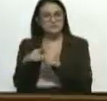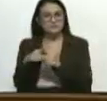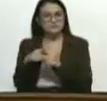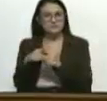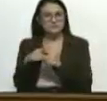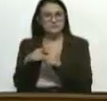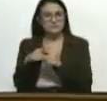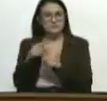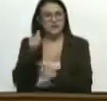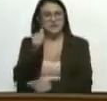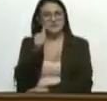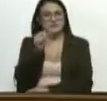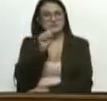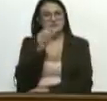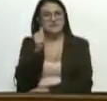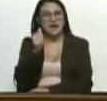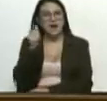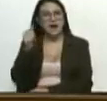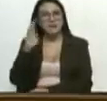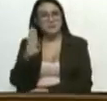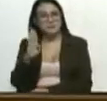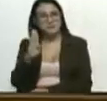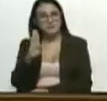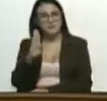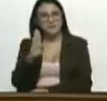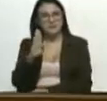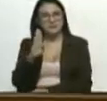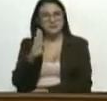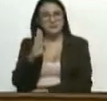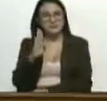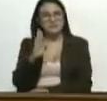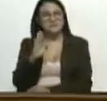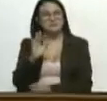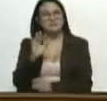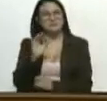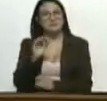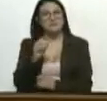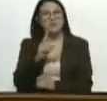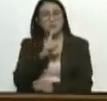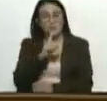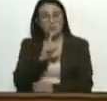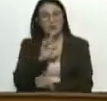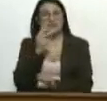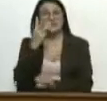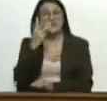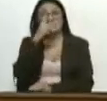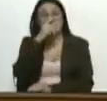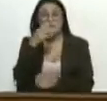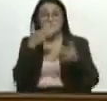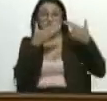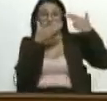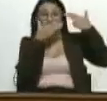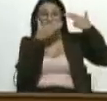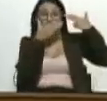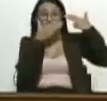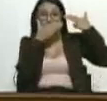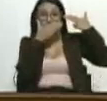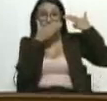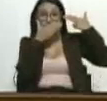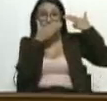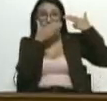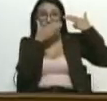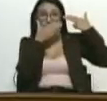Naim Saab Morán, tras cumplir 3 años de secuestro, aquí dice